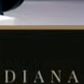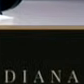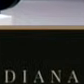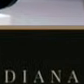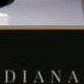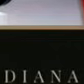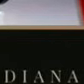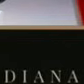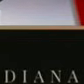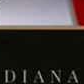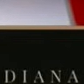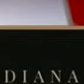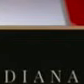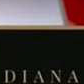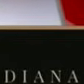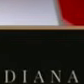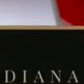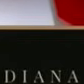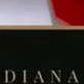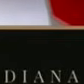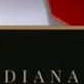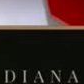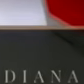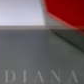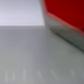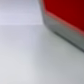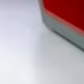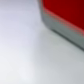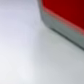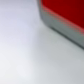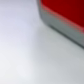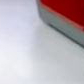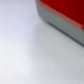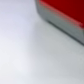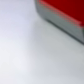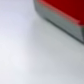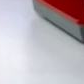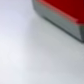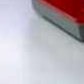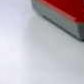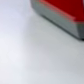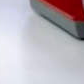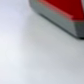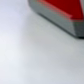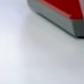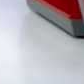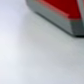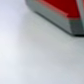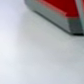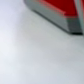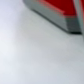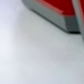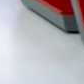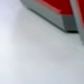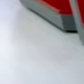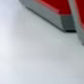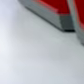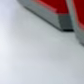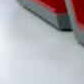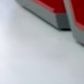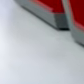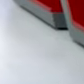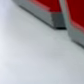mascotas. Estamos ya en el final, amigos. Gracias por su compañía. Cuídense mucho. Disfruten su fin de semana, eso, con sus seres queridos. Chao, amigos.